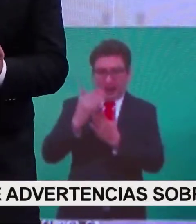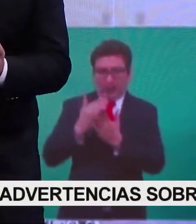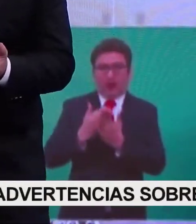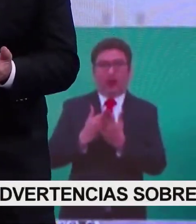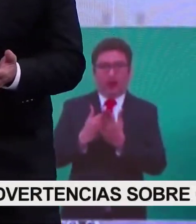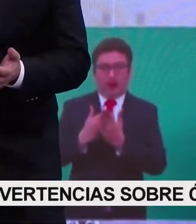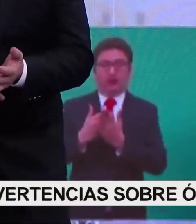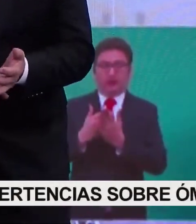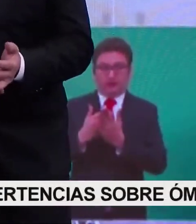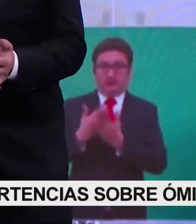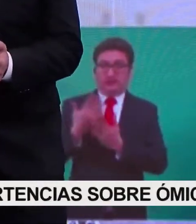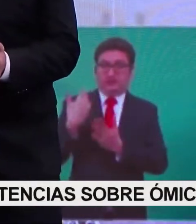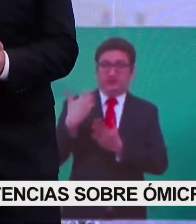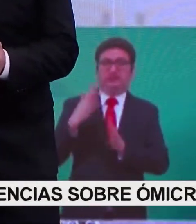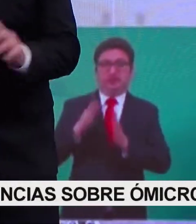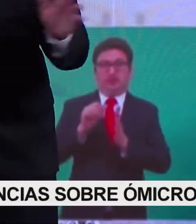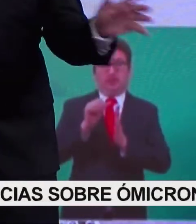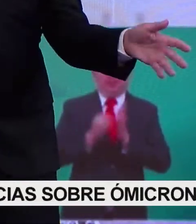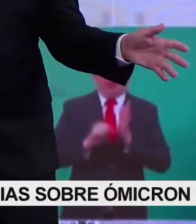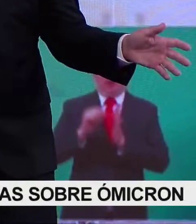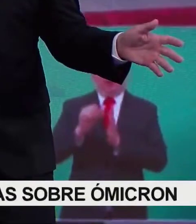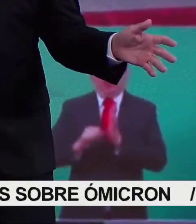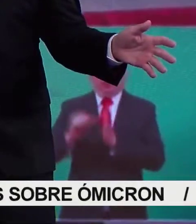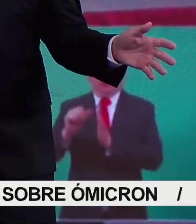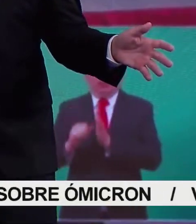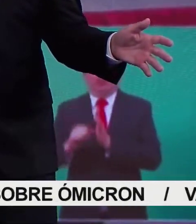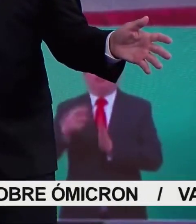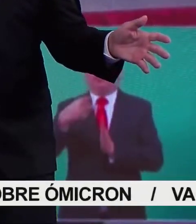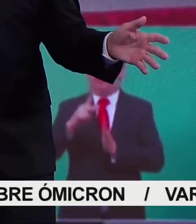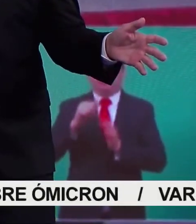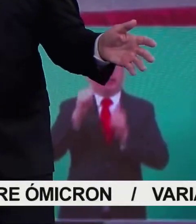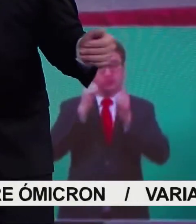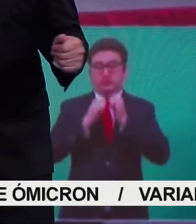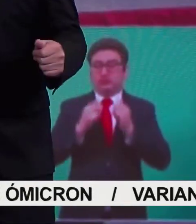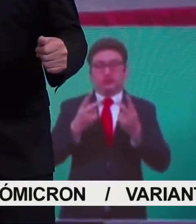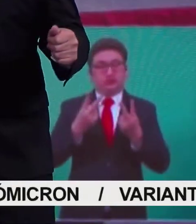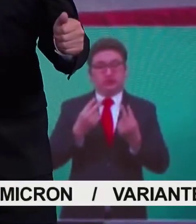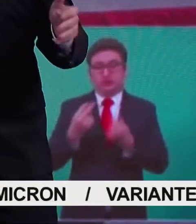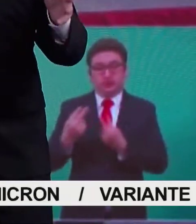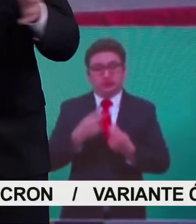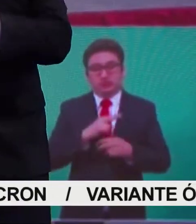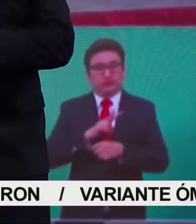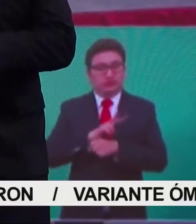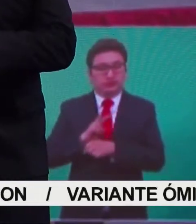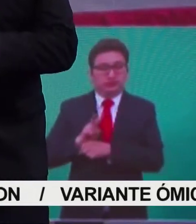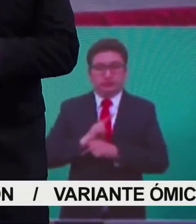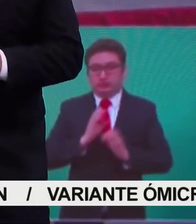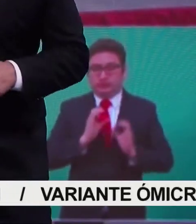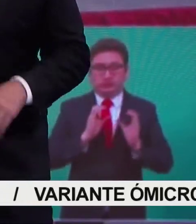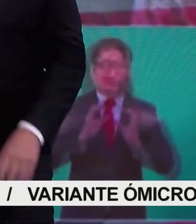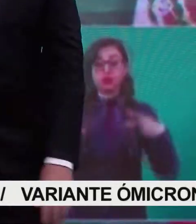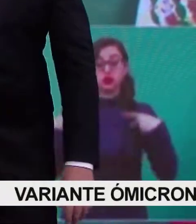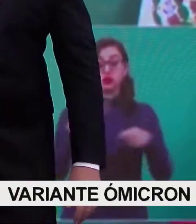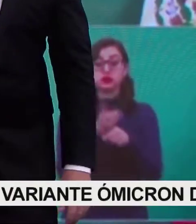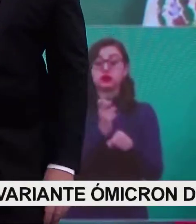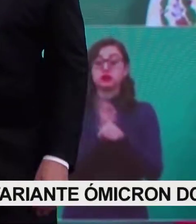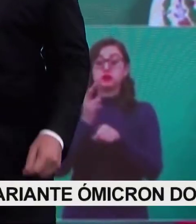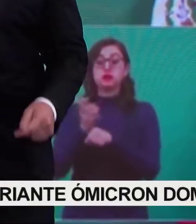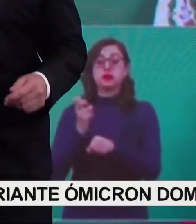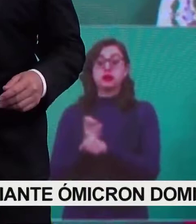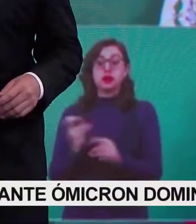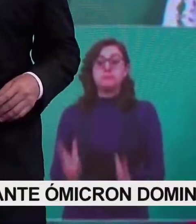equivocan. No es cierto. No dijo eso. Bueno, otra más del doctor López-Gatell que además aprovecha la mañanera